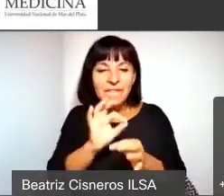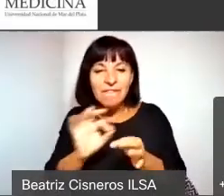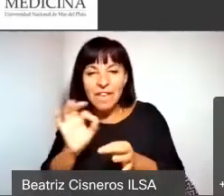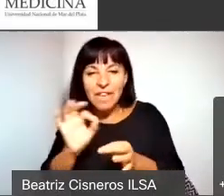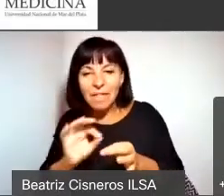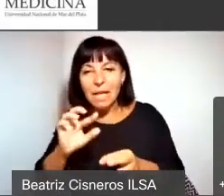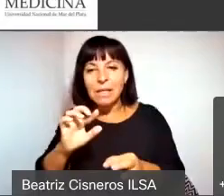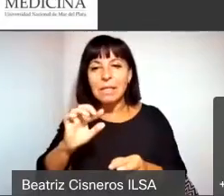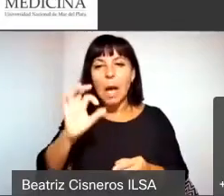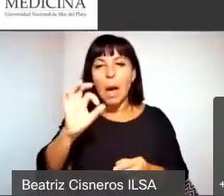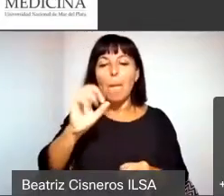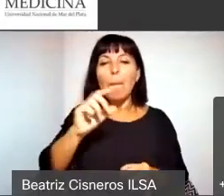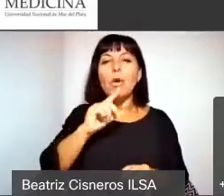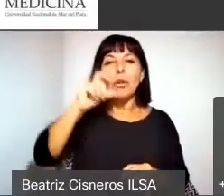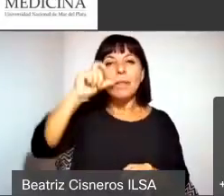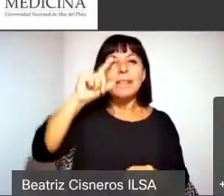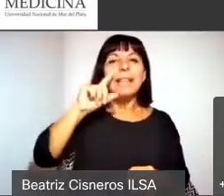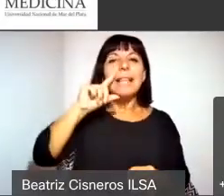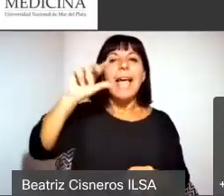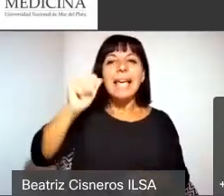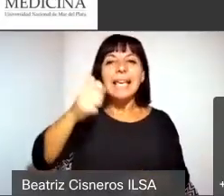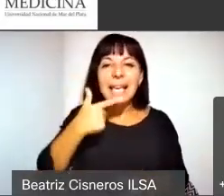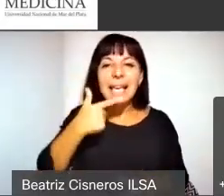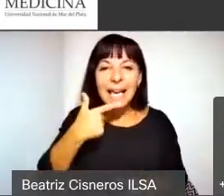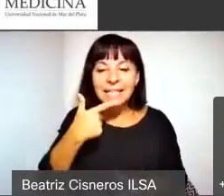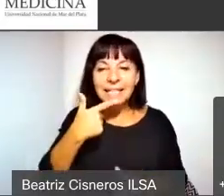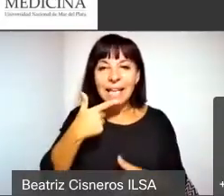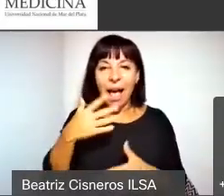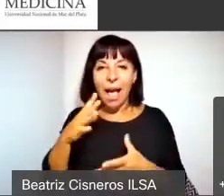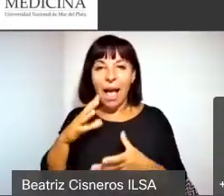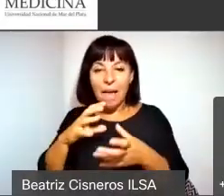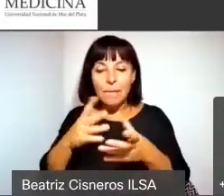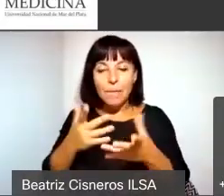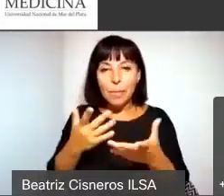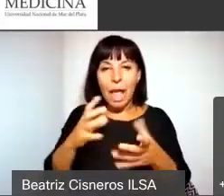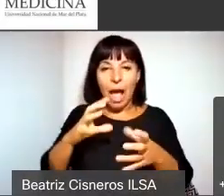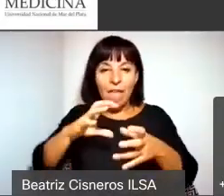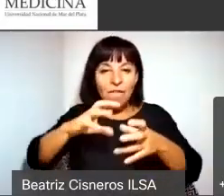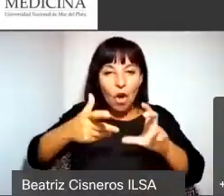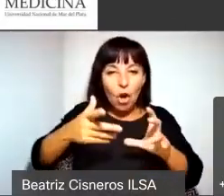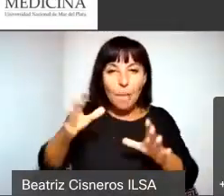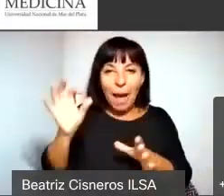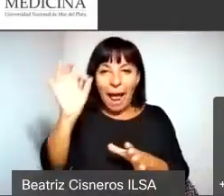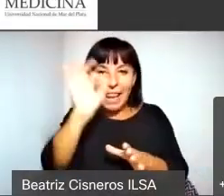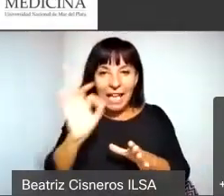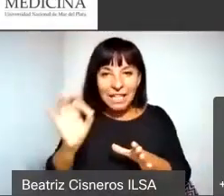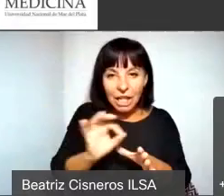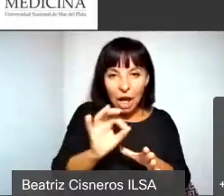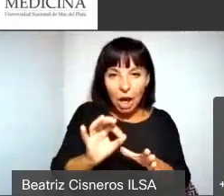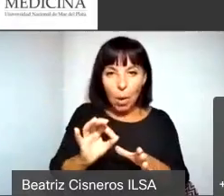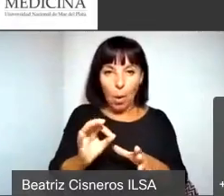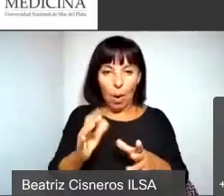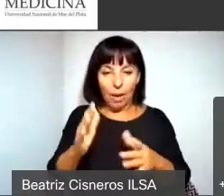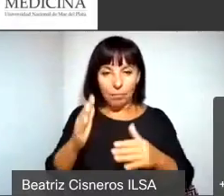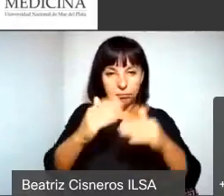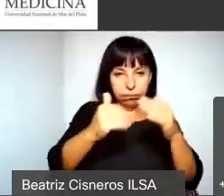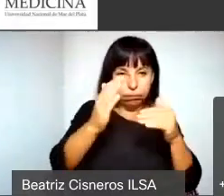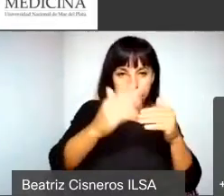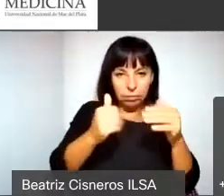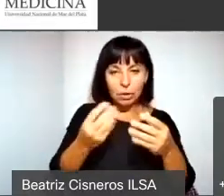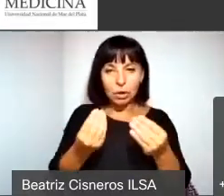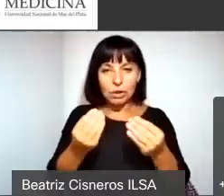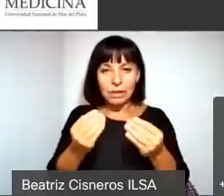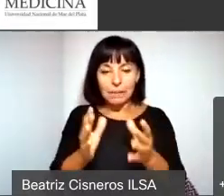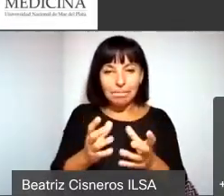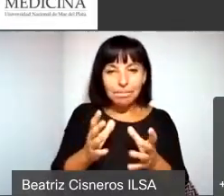proteicas y que permiten darle a las células forma, es decir, que condiciona su morfología, su arquitectura,